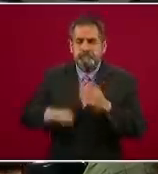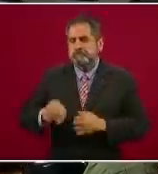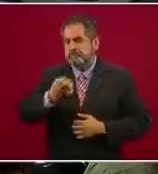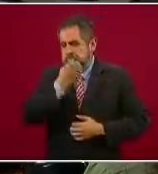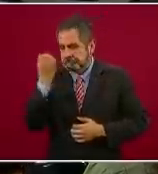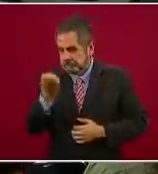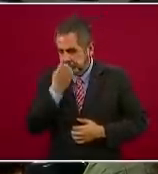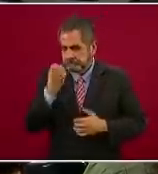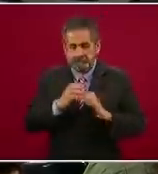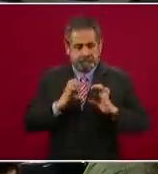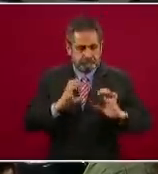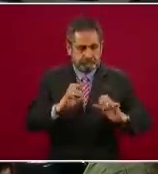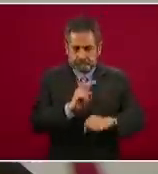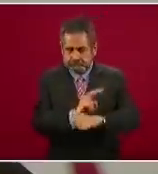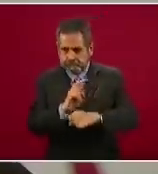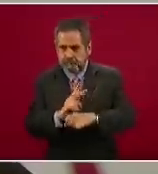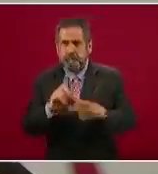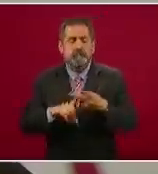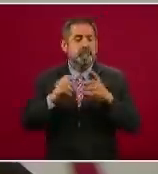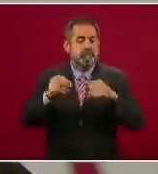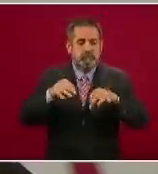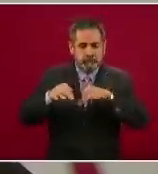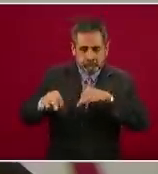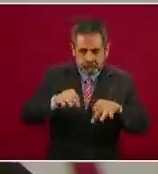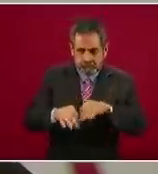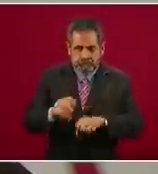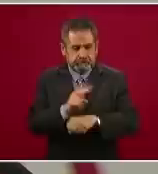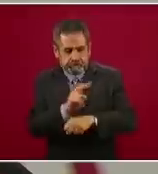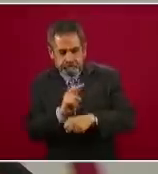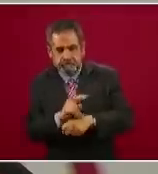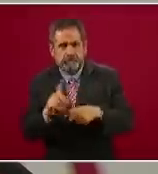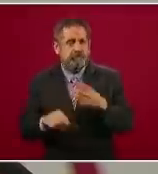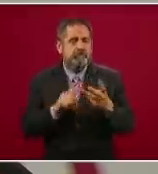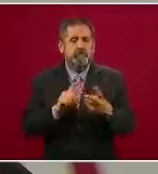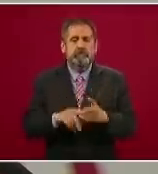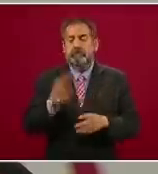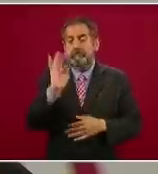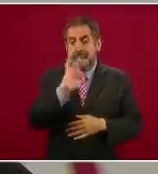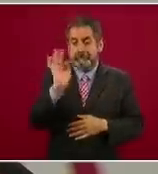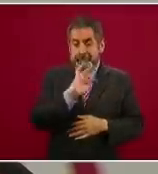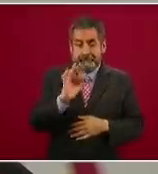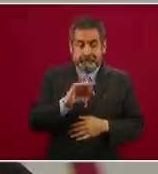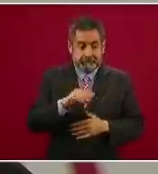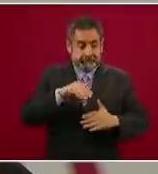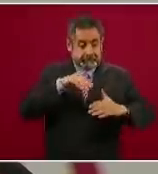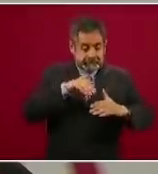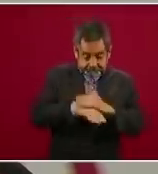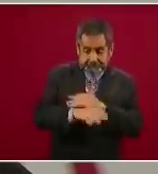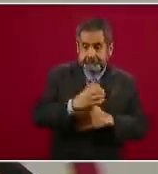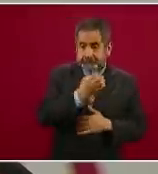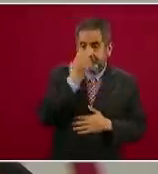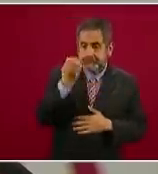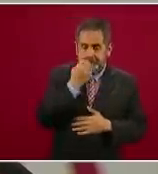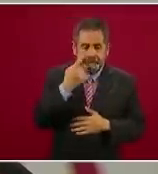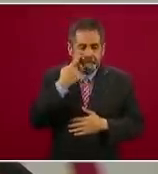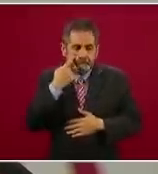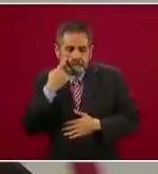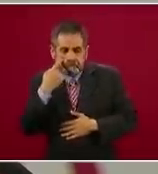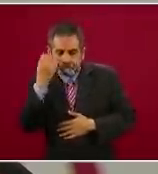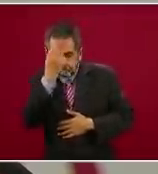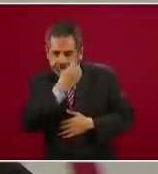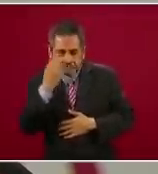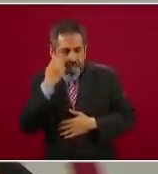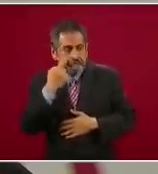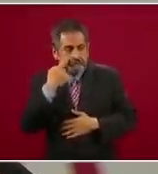escolares, los filtros de trabajo. Los filtros no es otra cosa que al momento de la entrada a la escuela o al trabajo hay unas personas